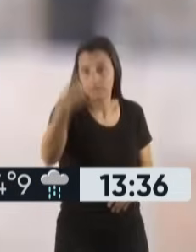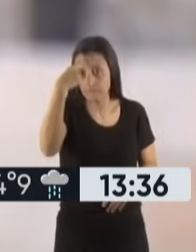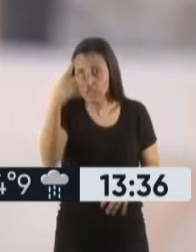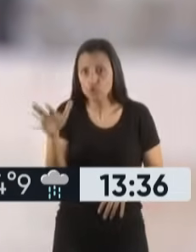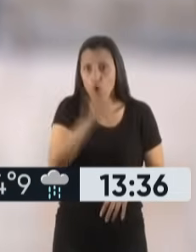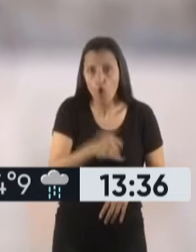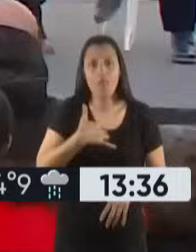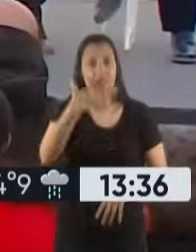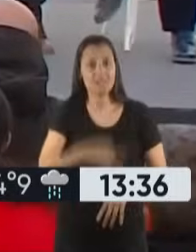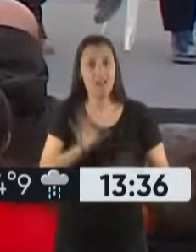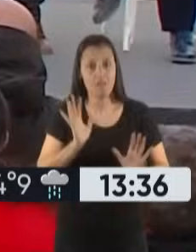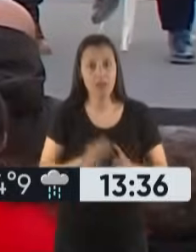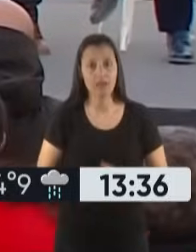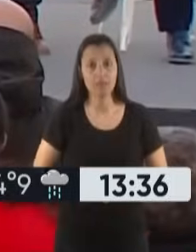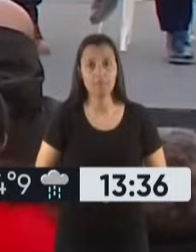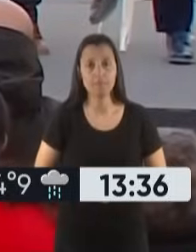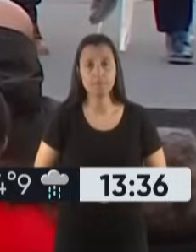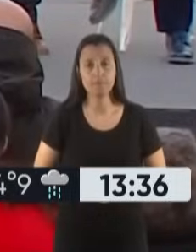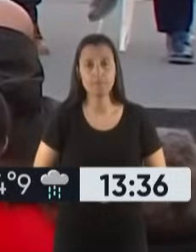Porque la verdad es que